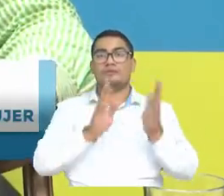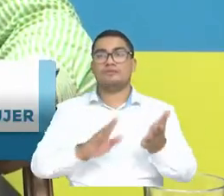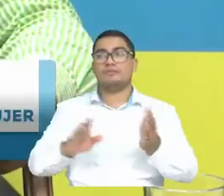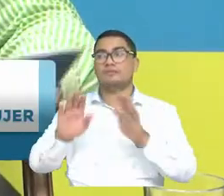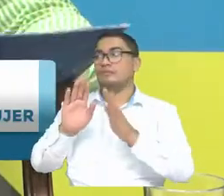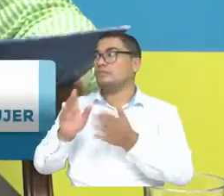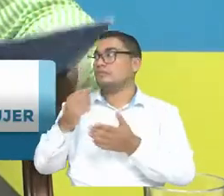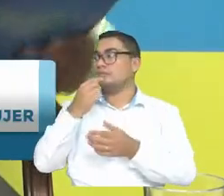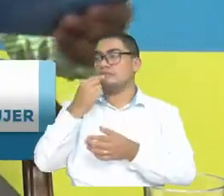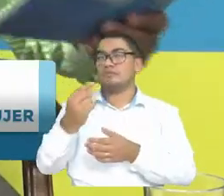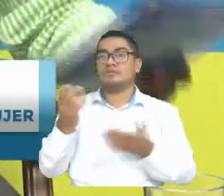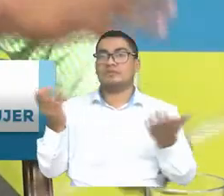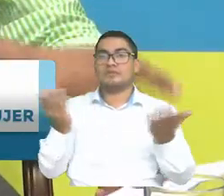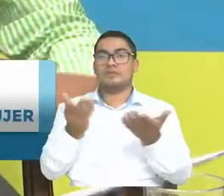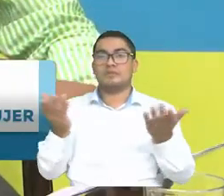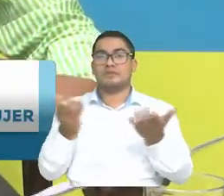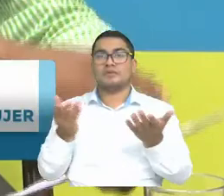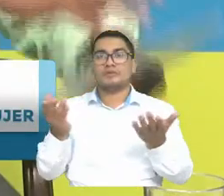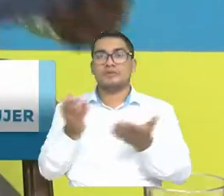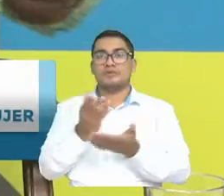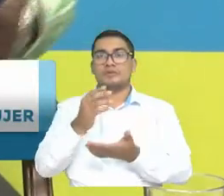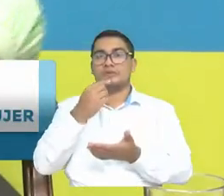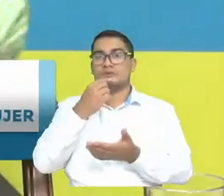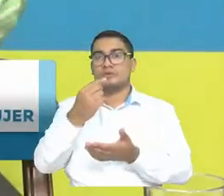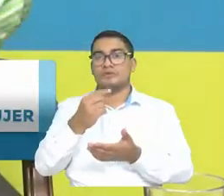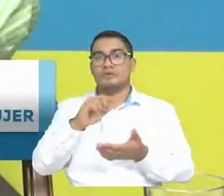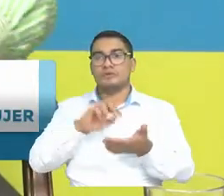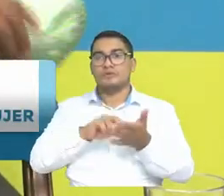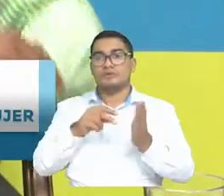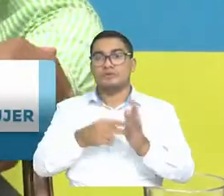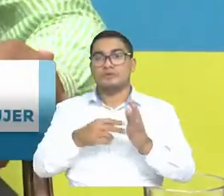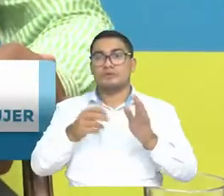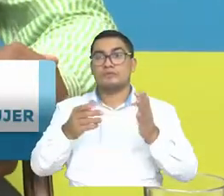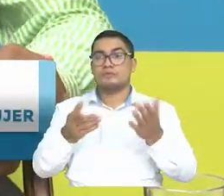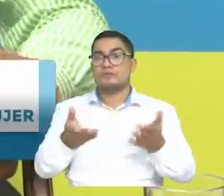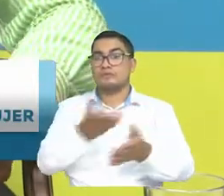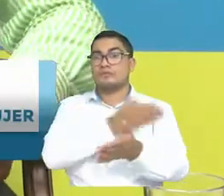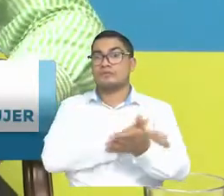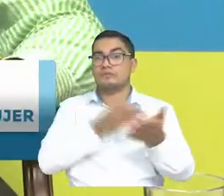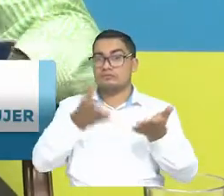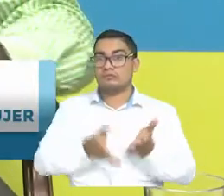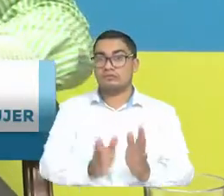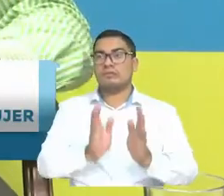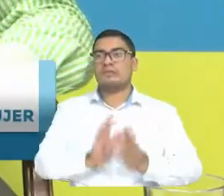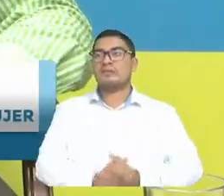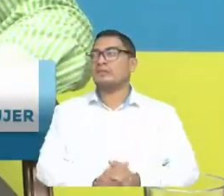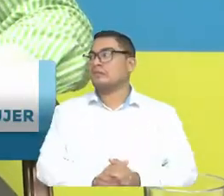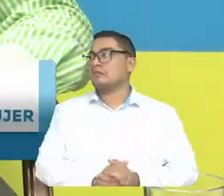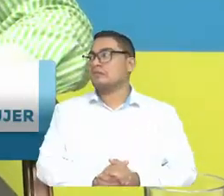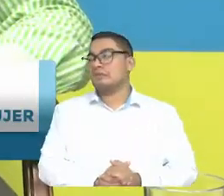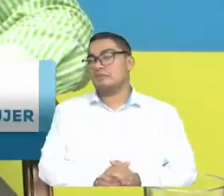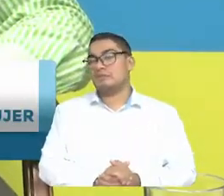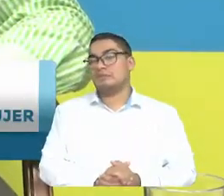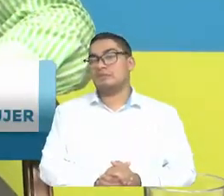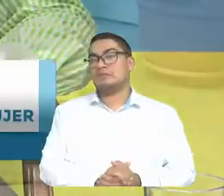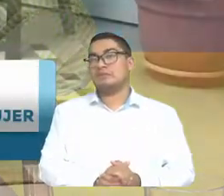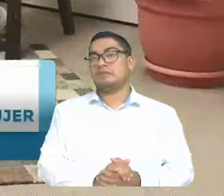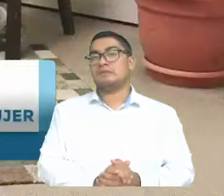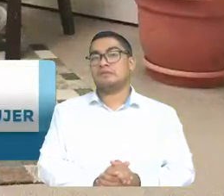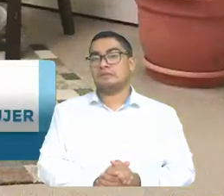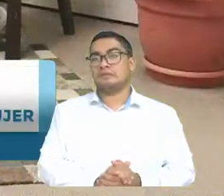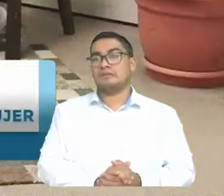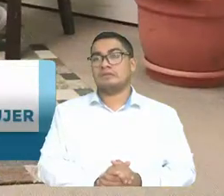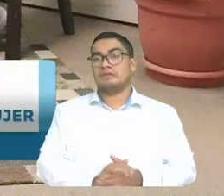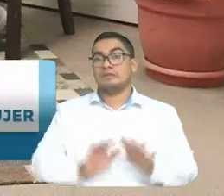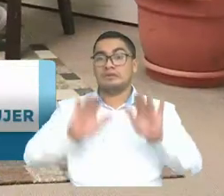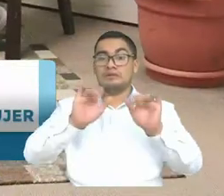bebé luego de que ella tuvo una cesárea y que el niño nació por un parto prematuro? Entonces los cuidados una vez que